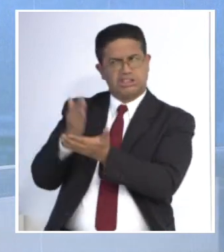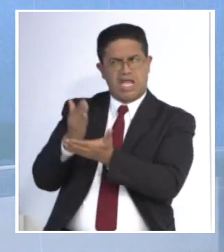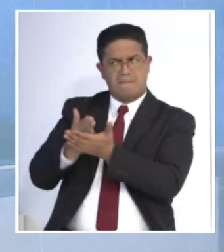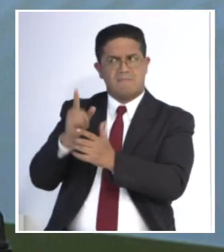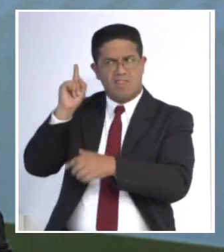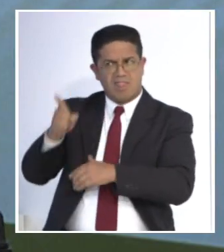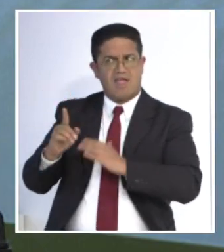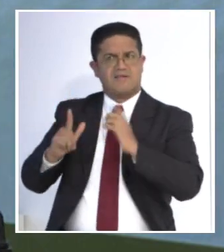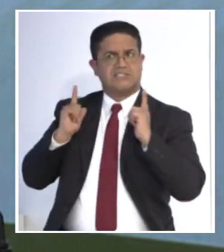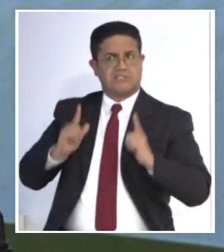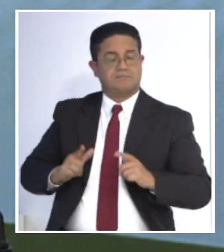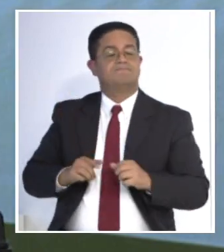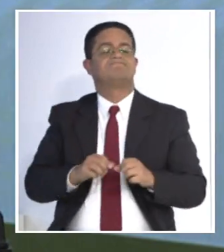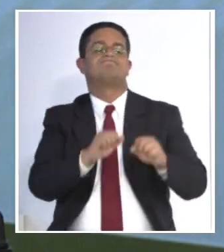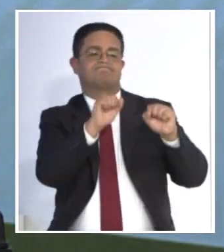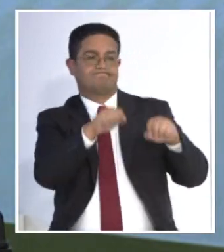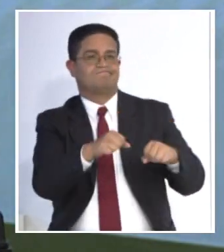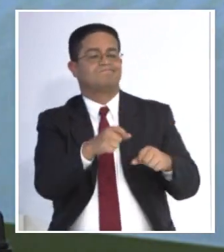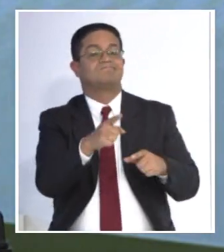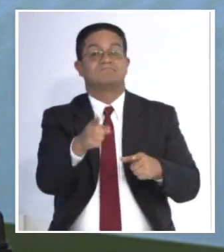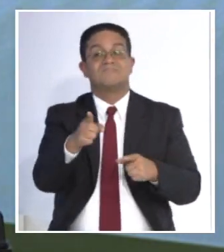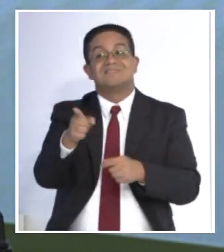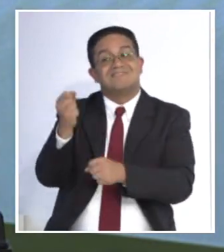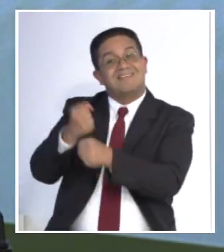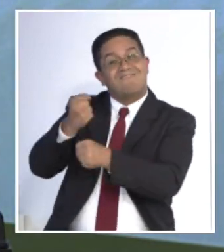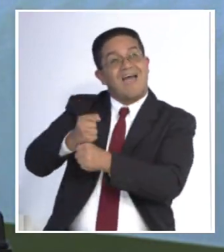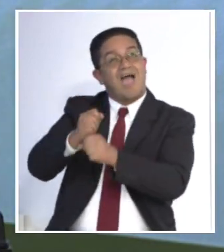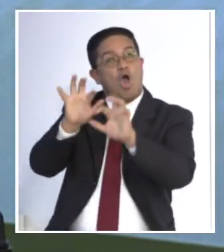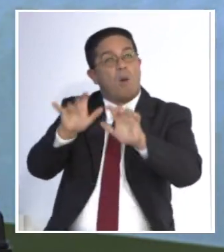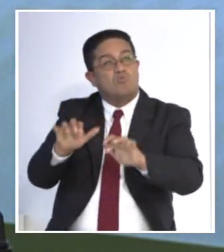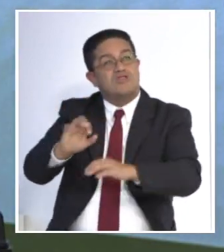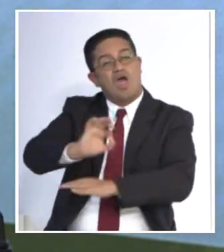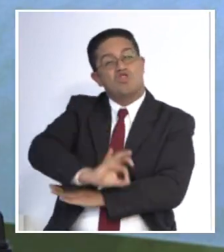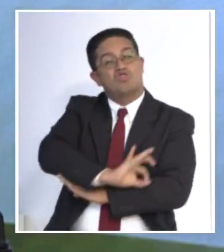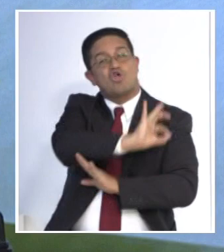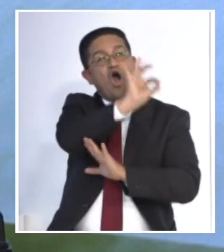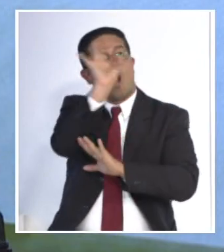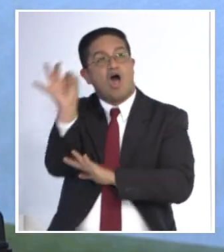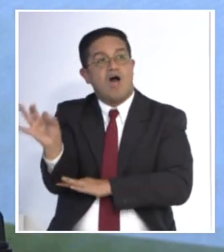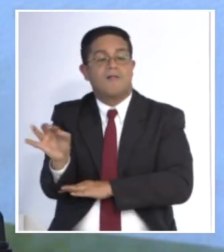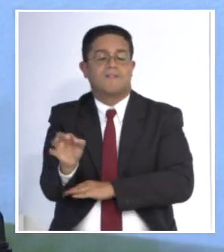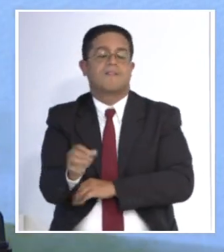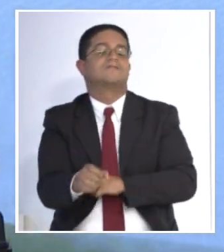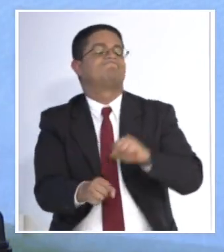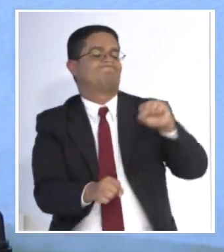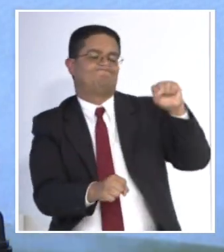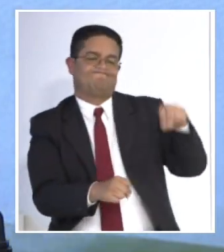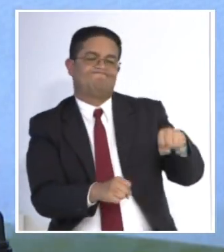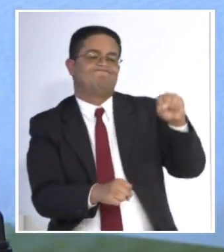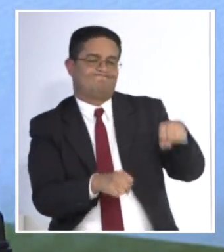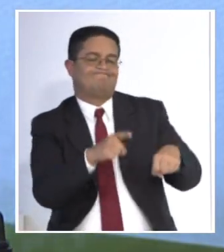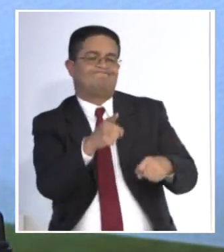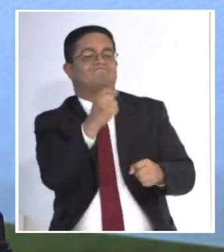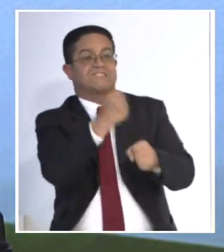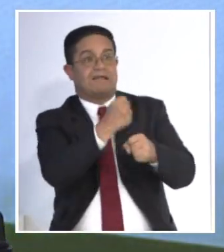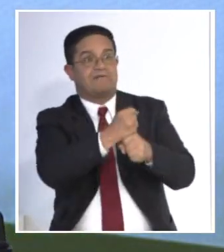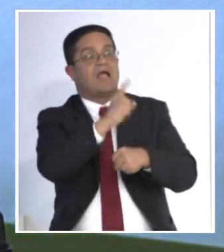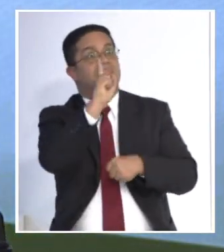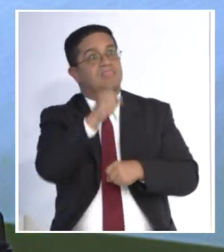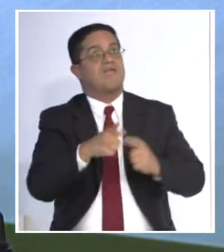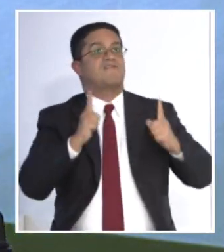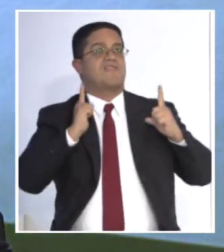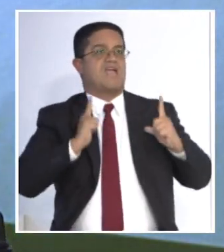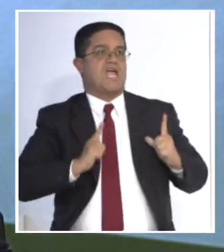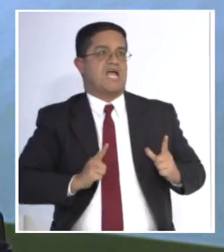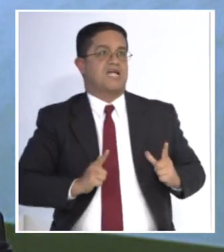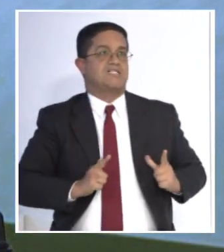Obligatorio. Así trabajemos en computadora todo el día. Trabaja en la computadora 15, 20 minutos, descansas un poquito de ejercicio de extensión, un